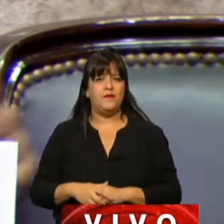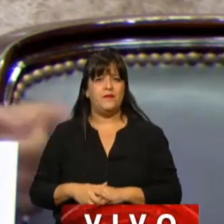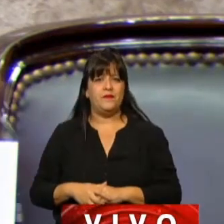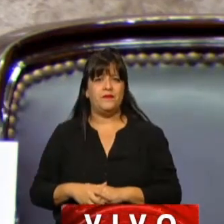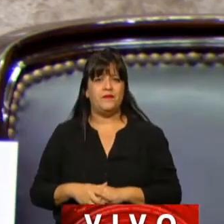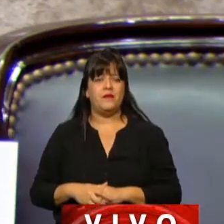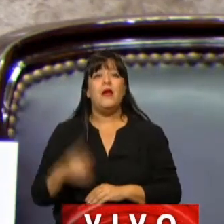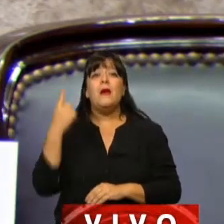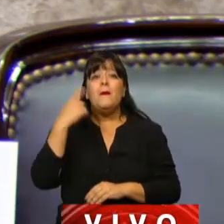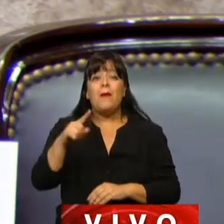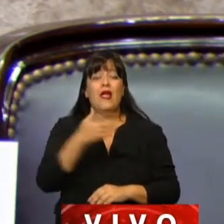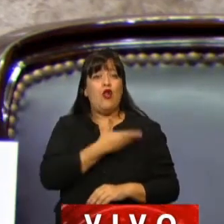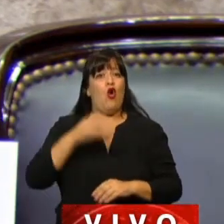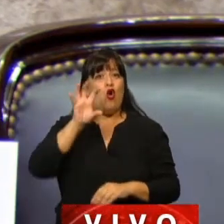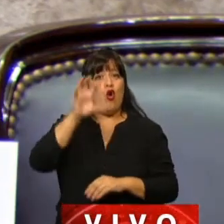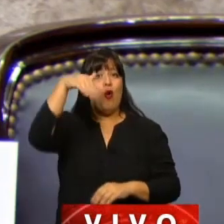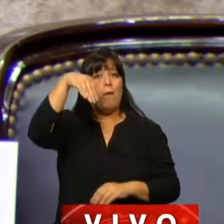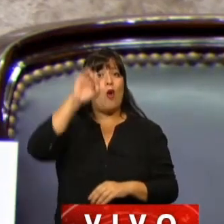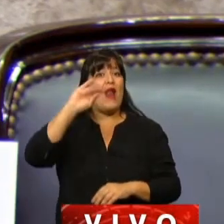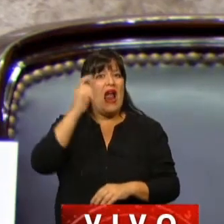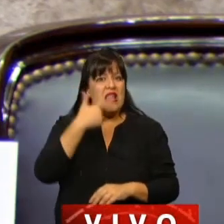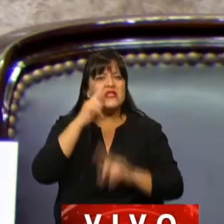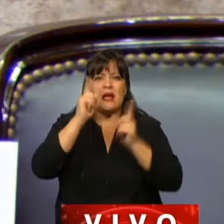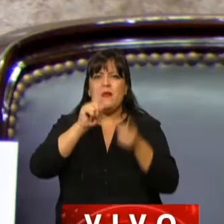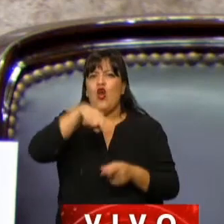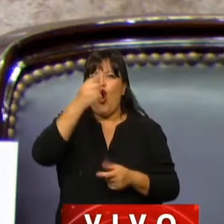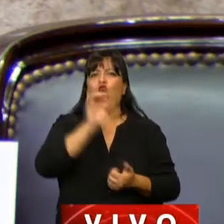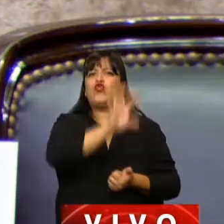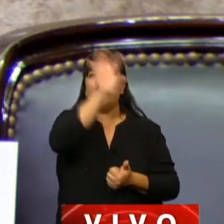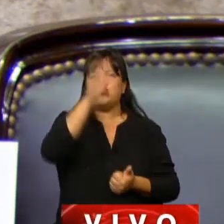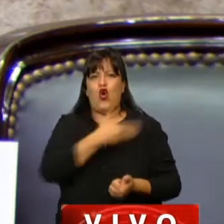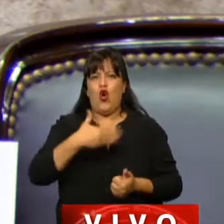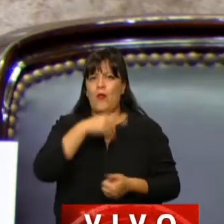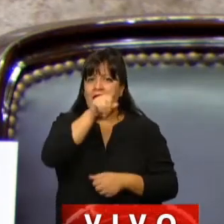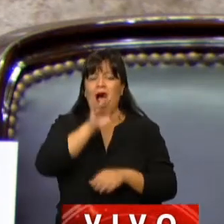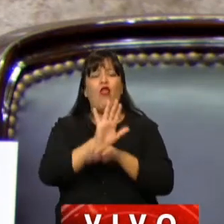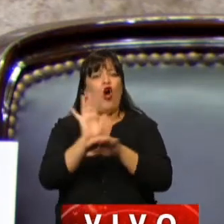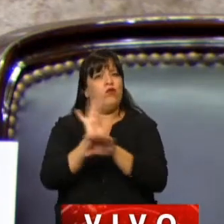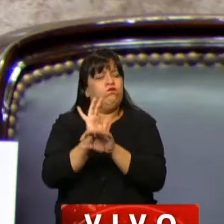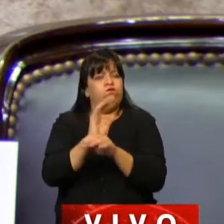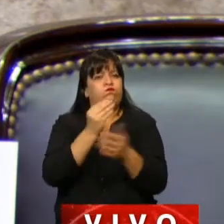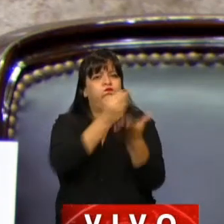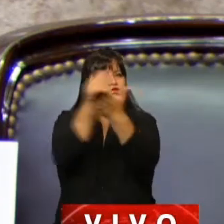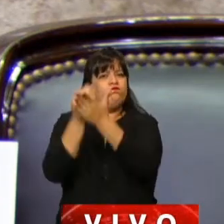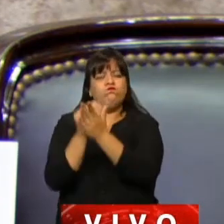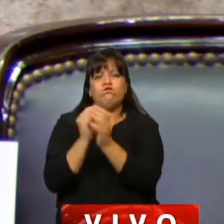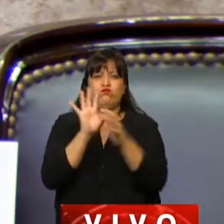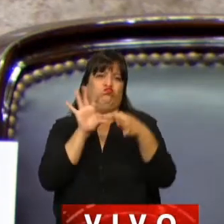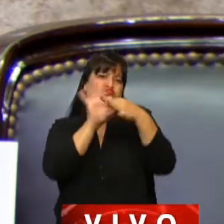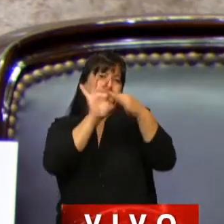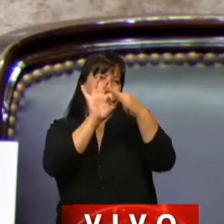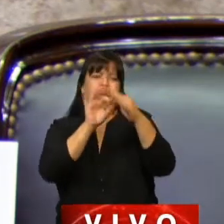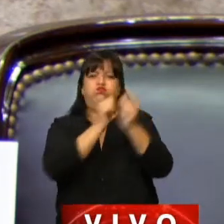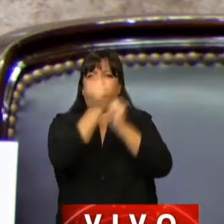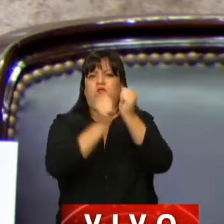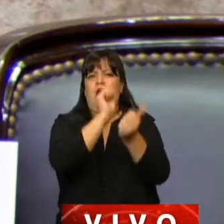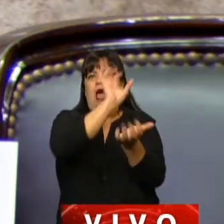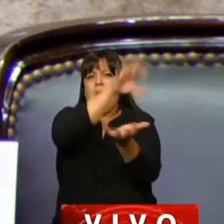Pero Gerardo Morales, como otros gobernadores, son los fieles representantes de los grandes empresarios, de las